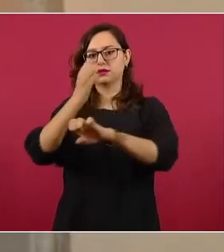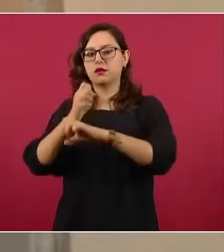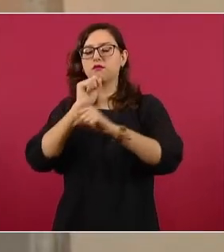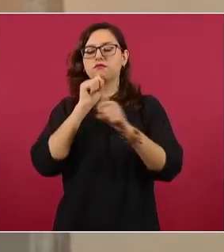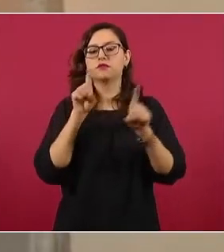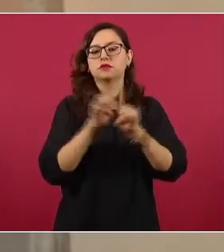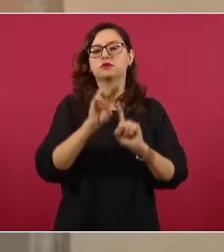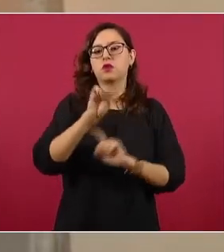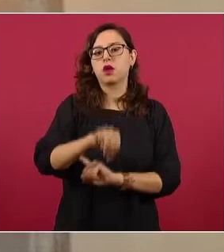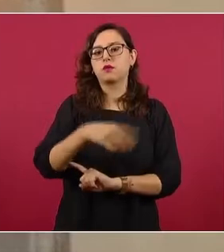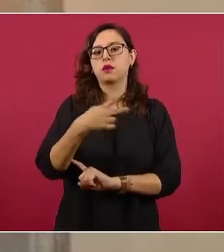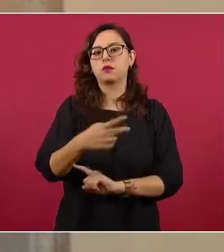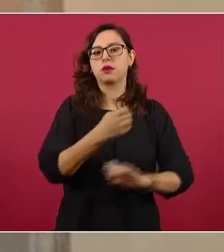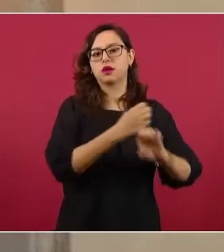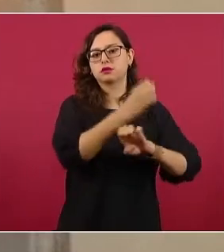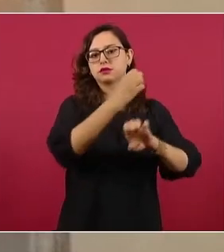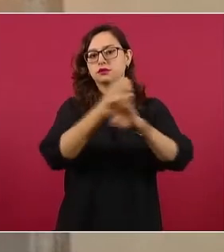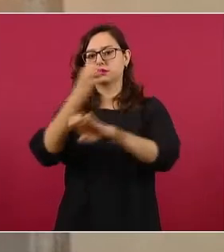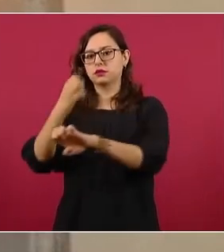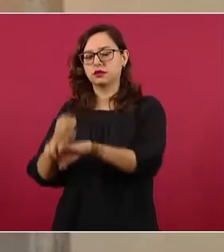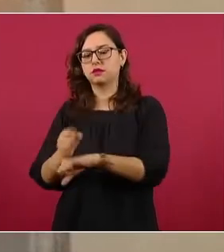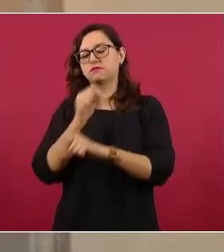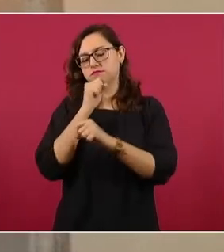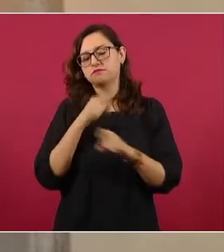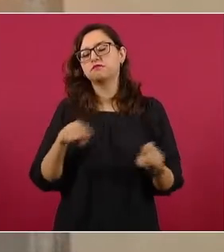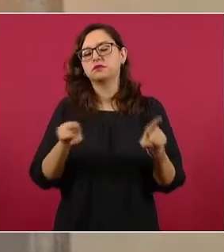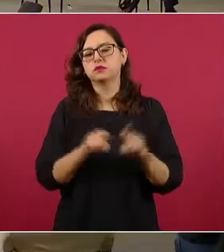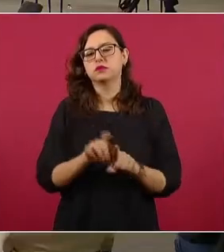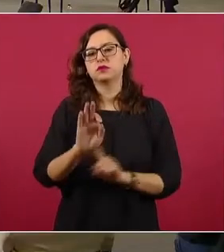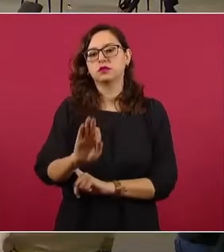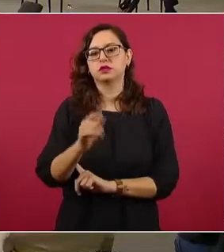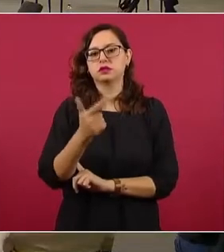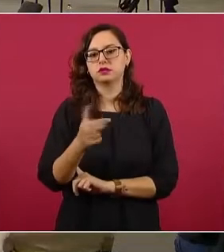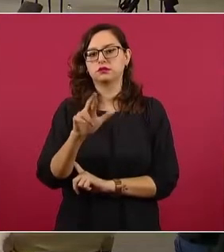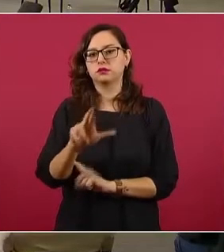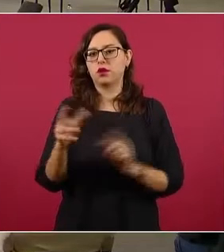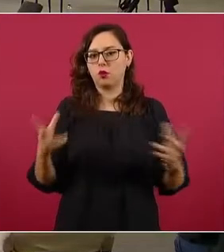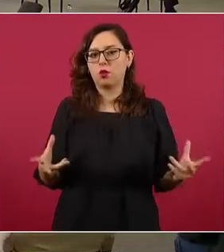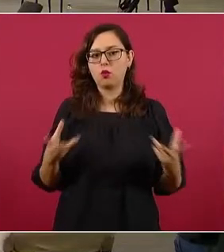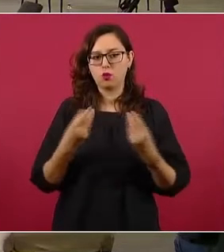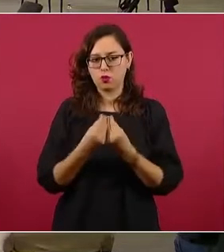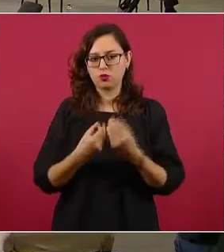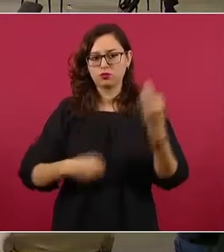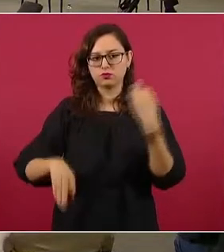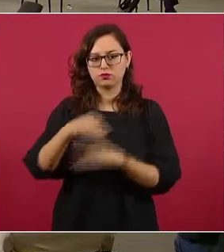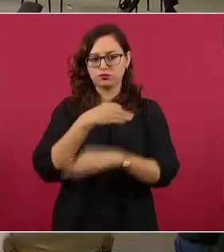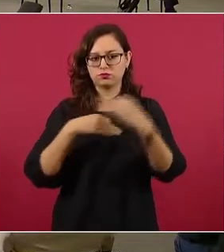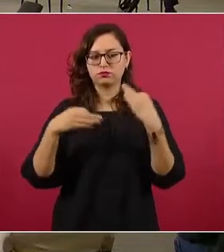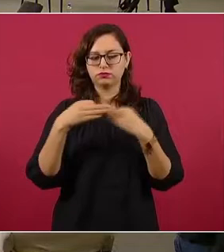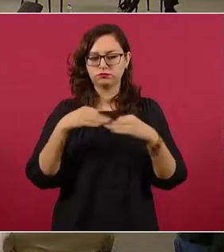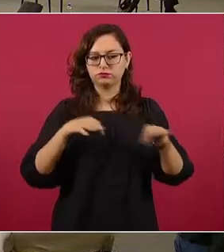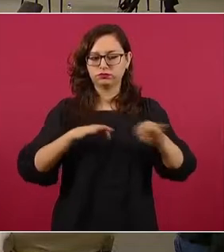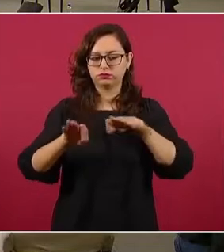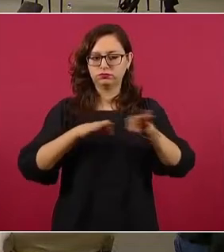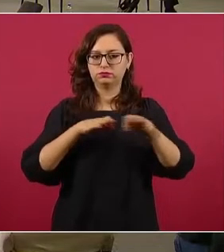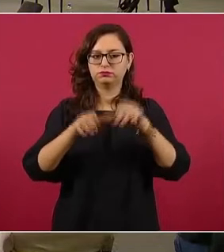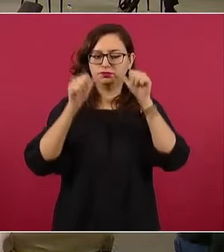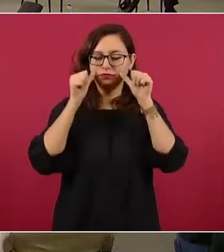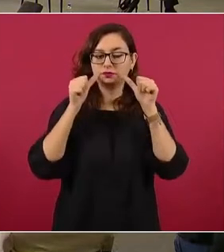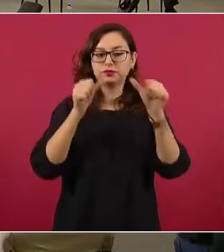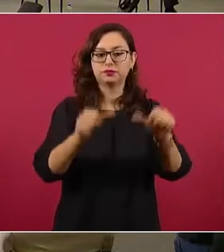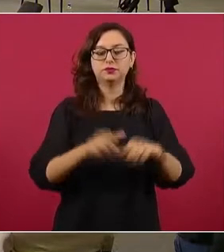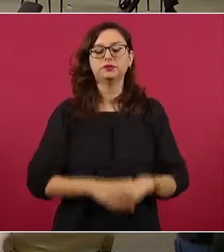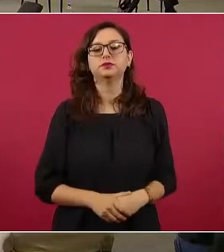Locales y, desde luego, la Fiscalía General de la República. Comenzamos. En primer